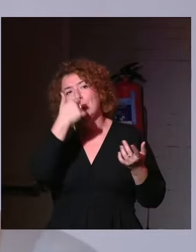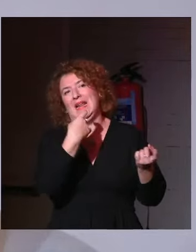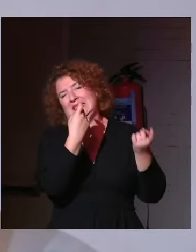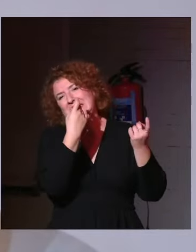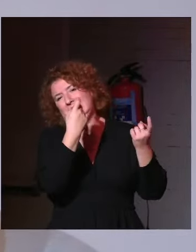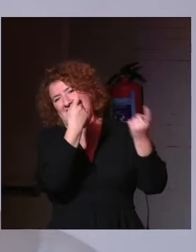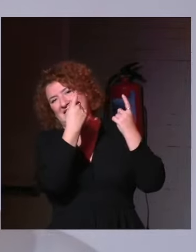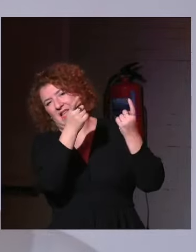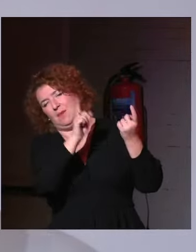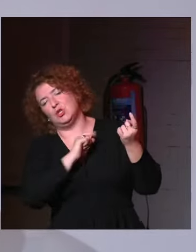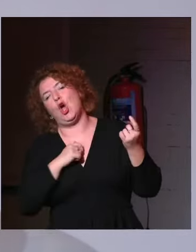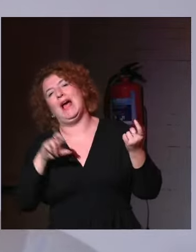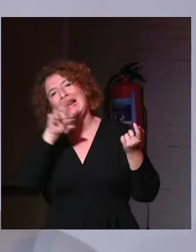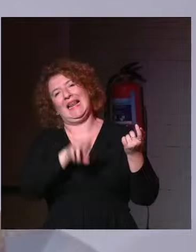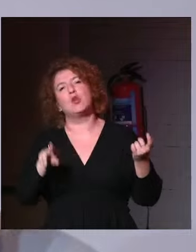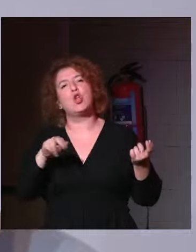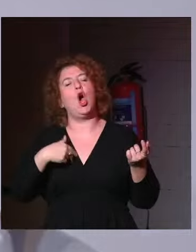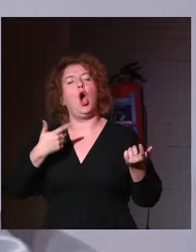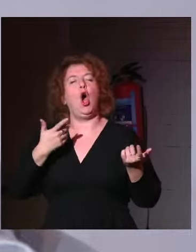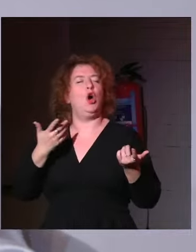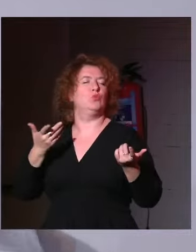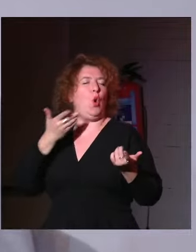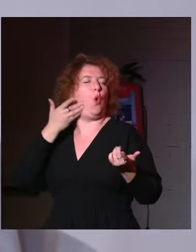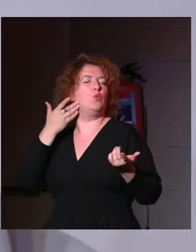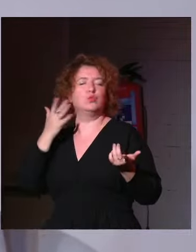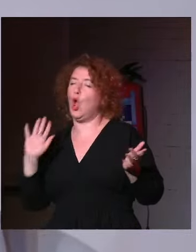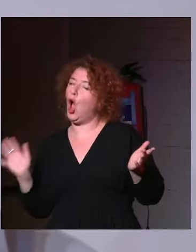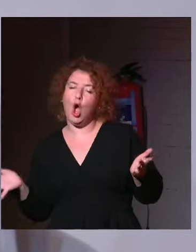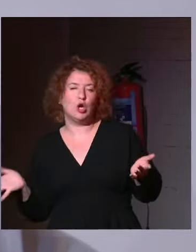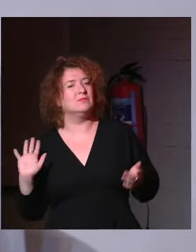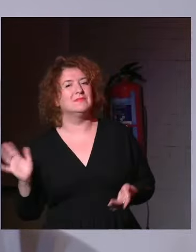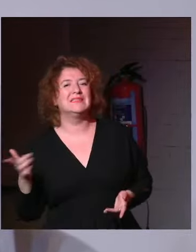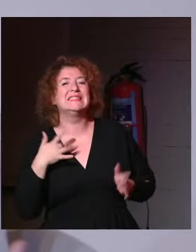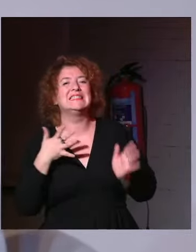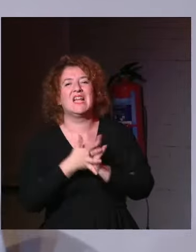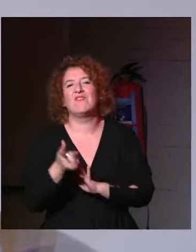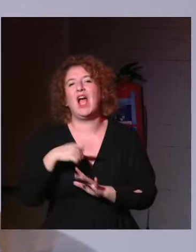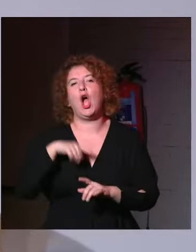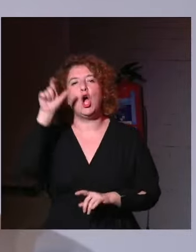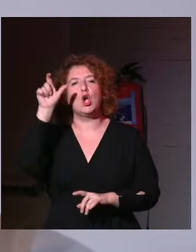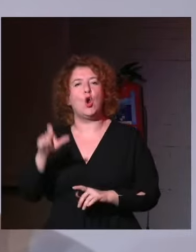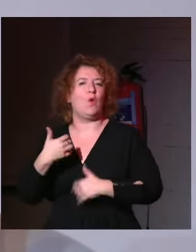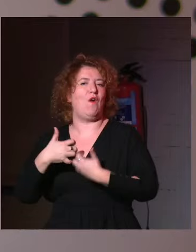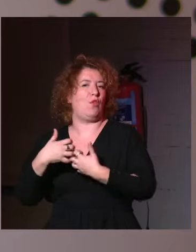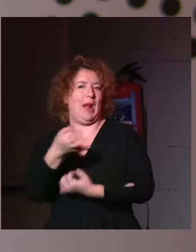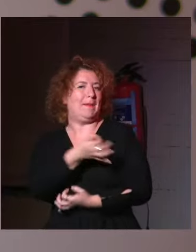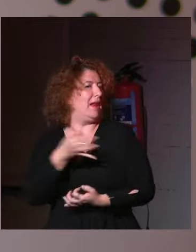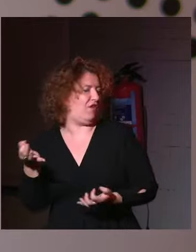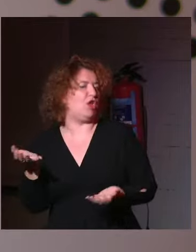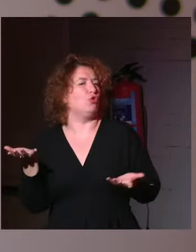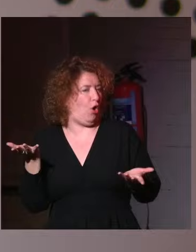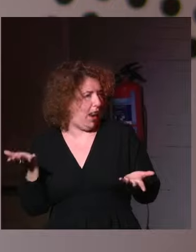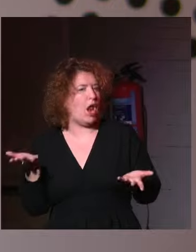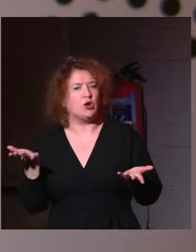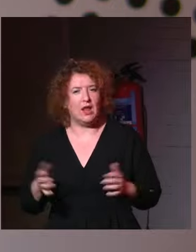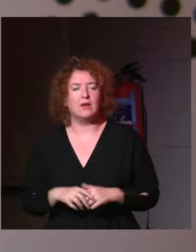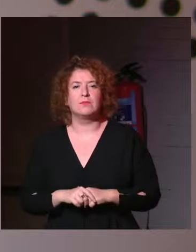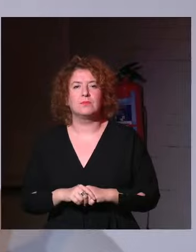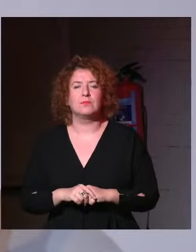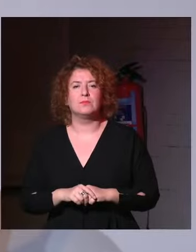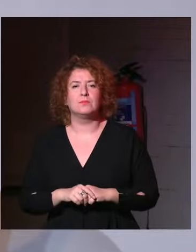supuesto repetía muy orgullosa No eso es un síntoma de que la columna le va bien eh